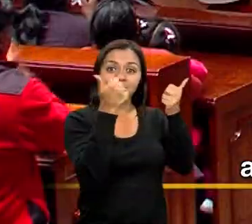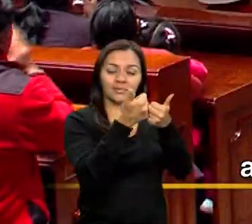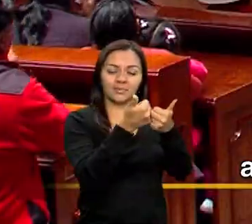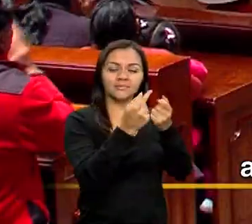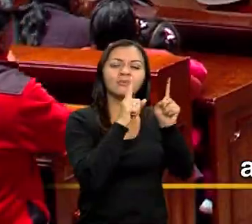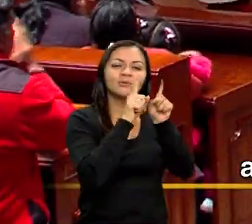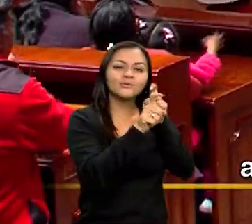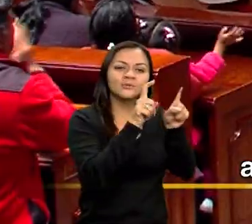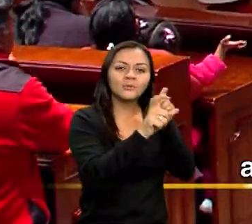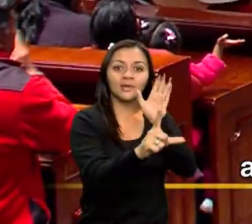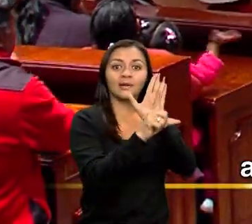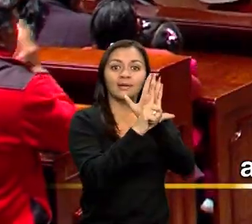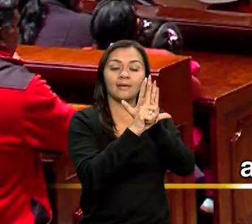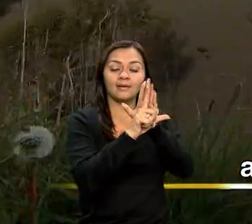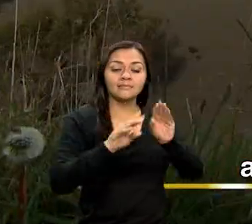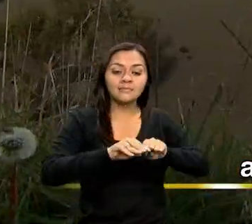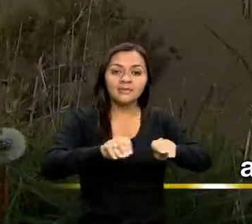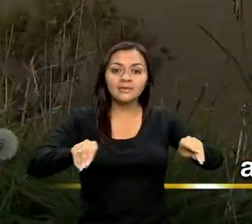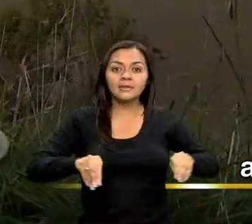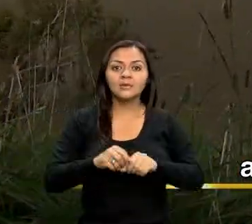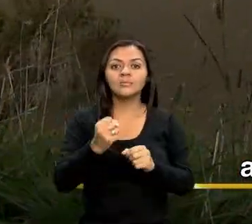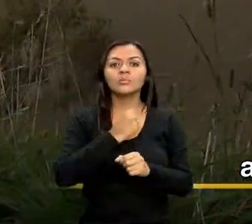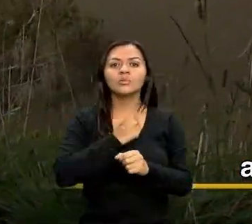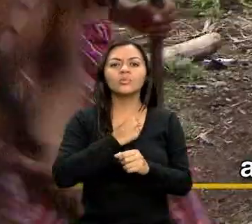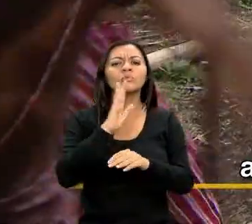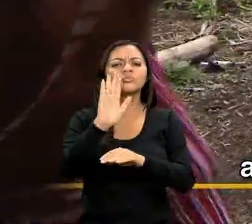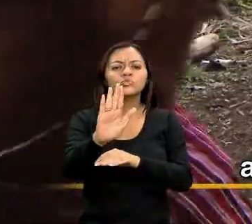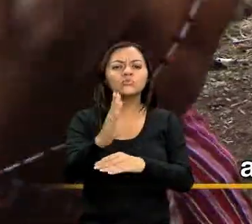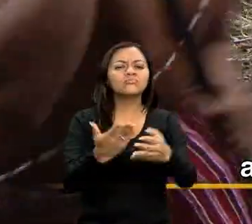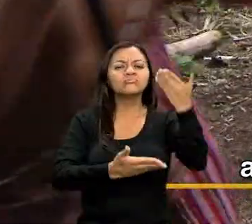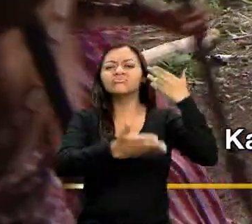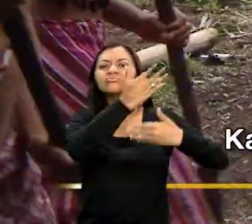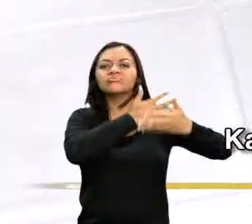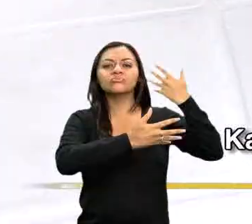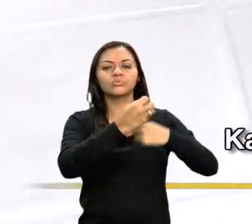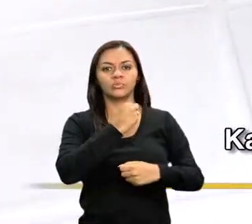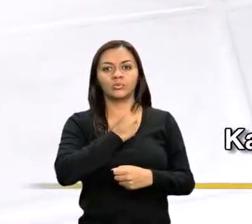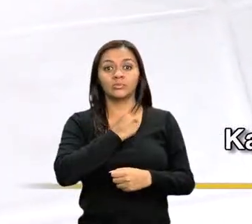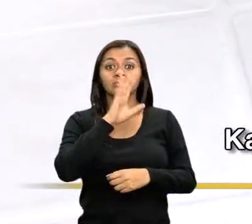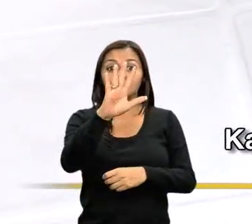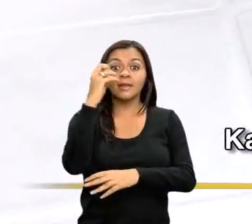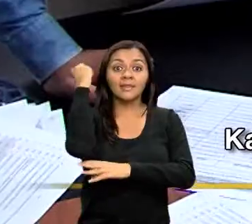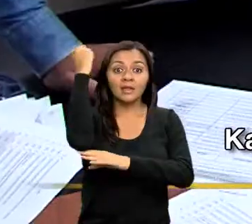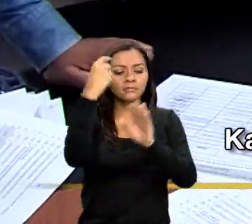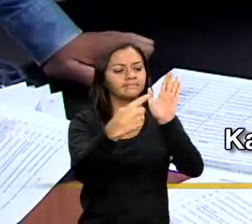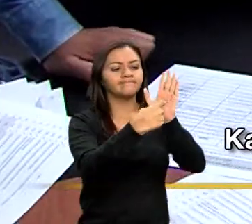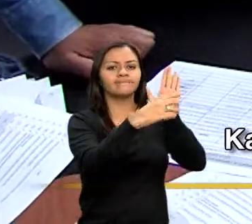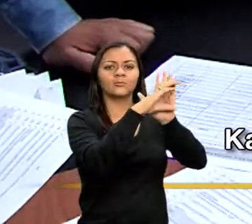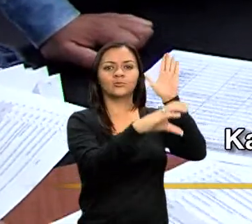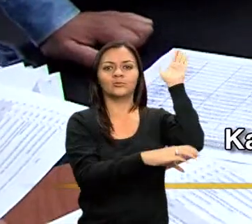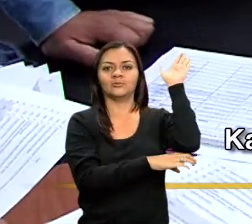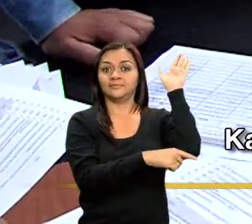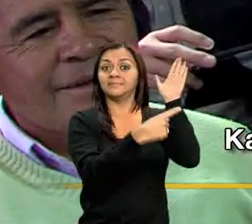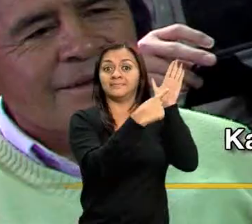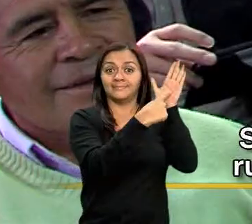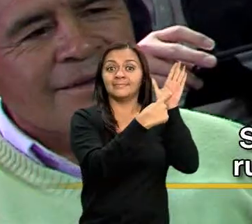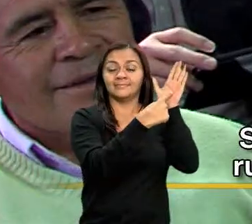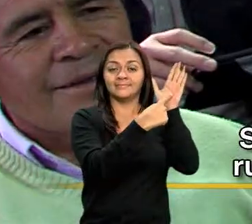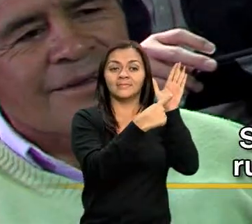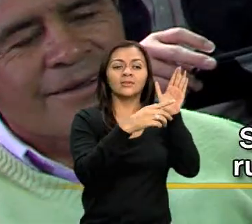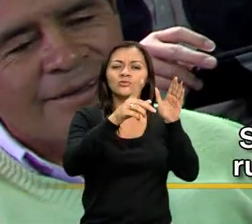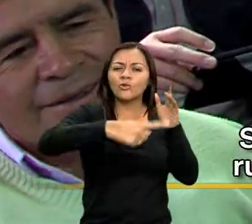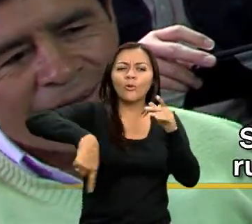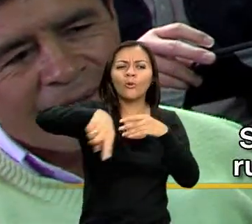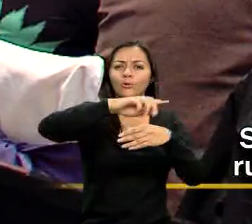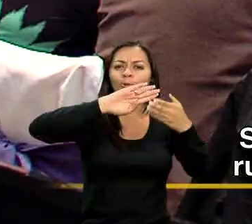prelegislativa del Proyecto de Ley Orgánica de Tierras Rurales y Territorios Ancestrales. Tu derecho está garantizado en la Constitución.